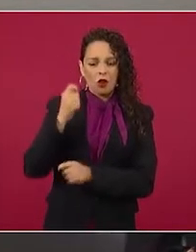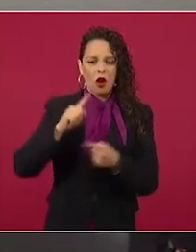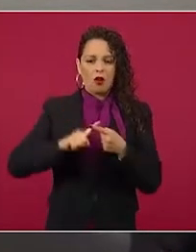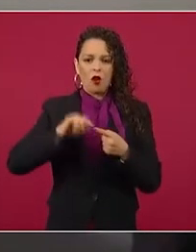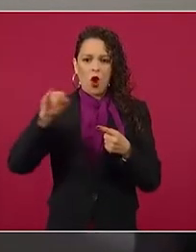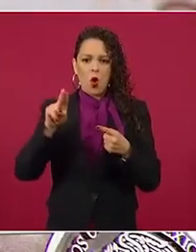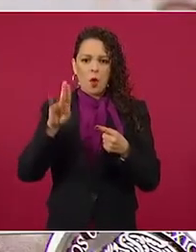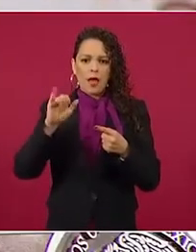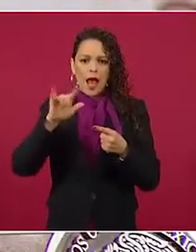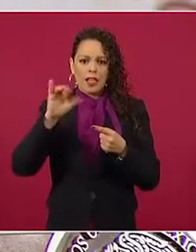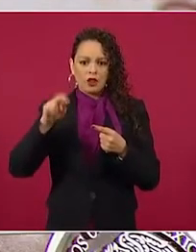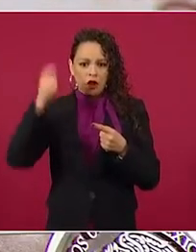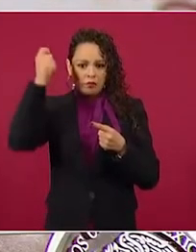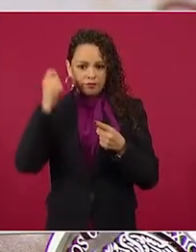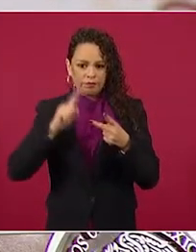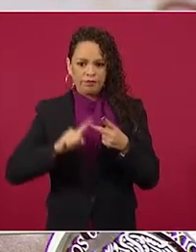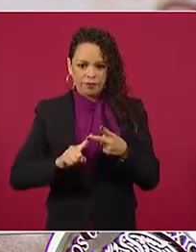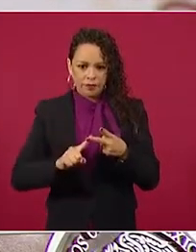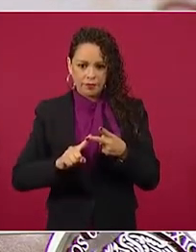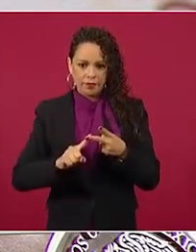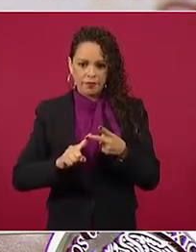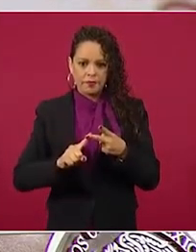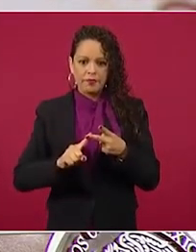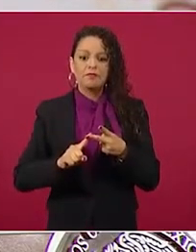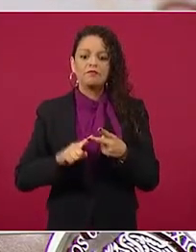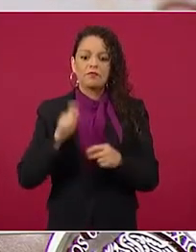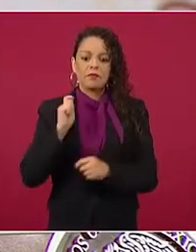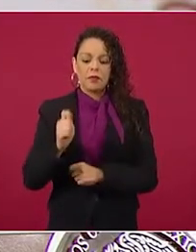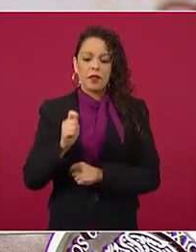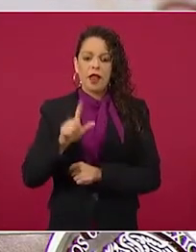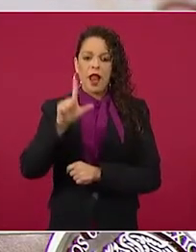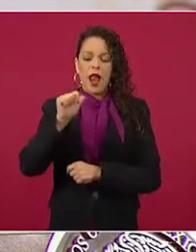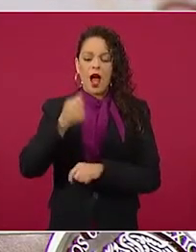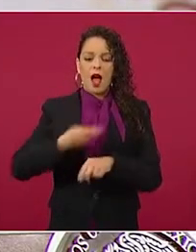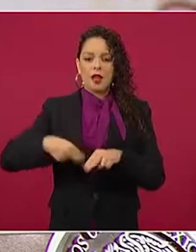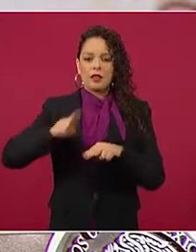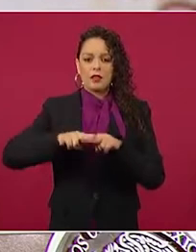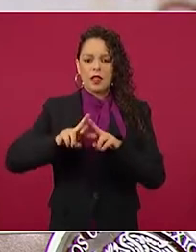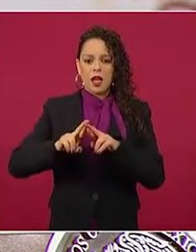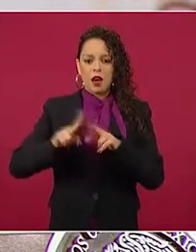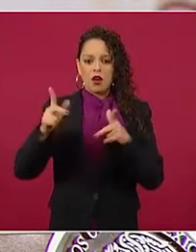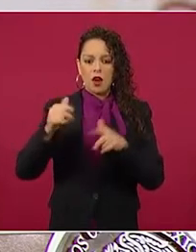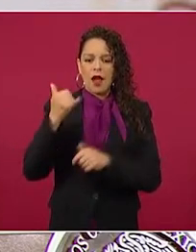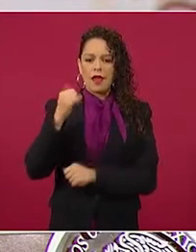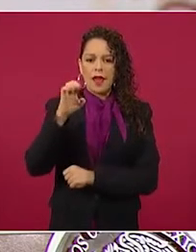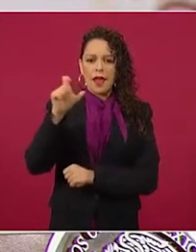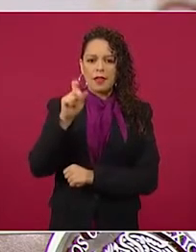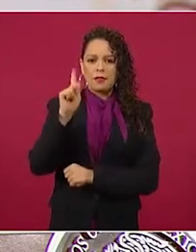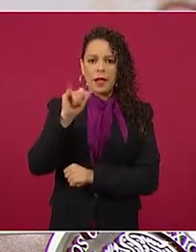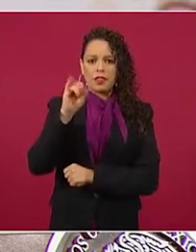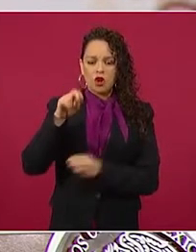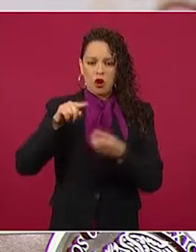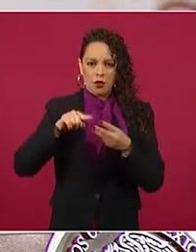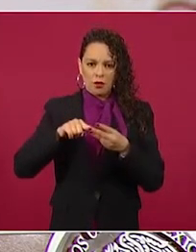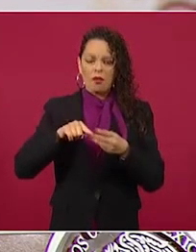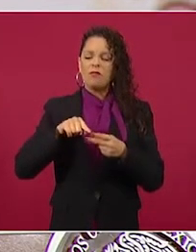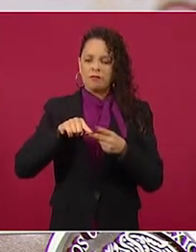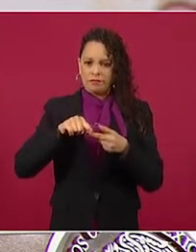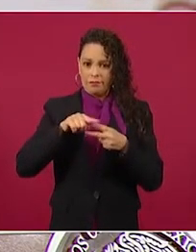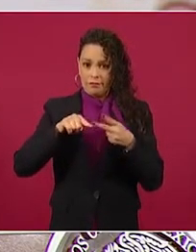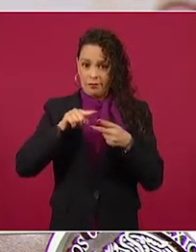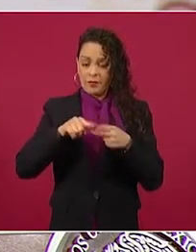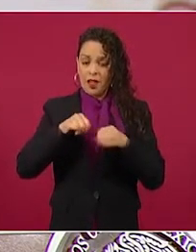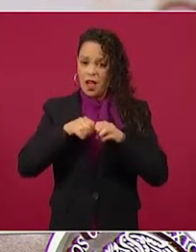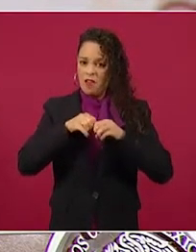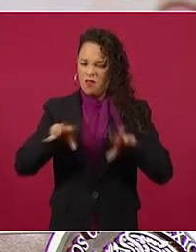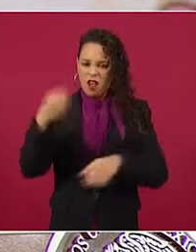27 de enero pasado, los sitios digitales La Silla Rota y Expansión difundieron información falsa acerca de que